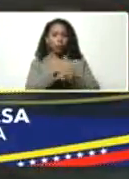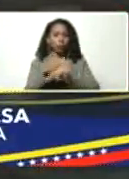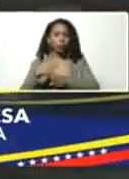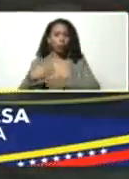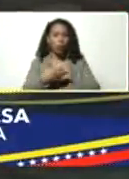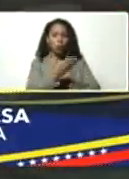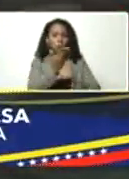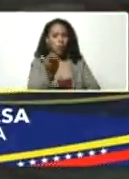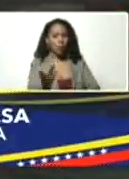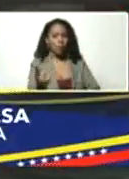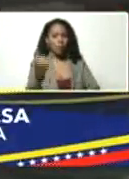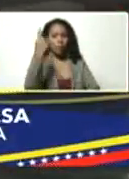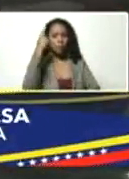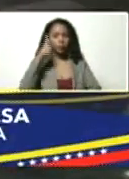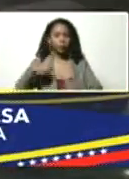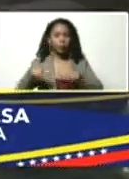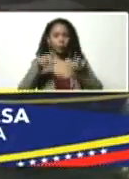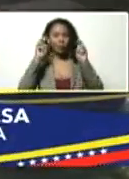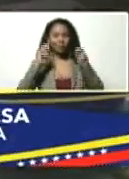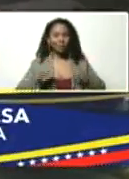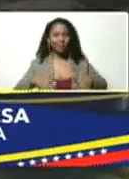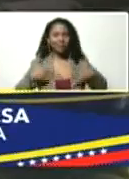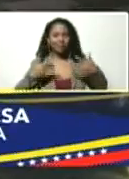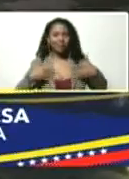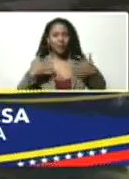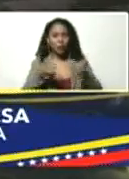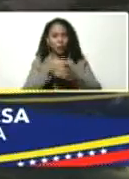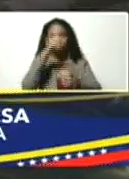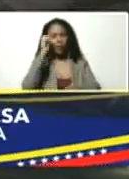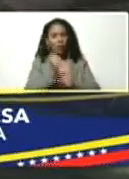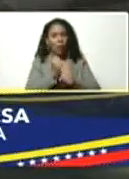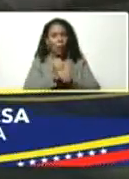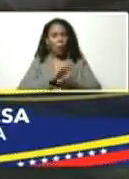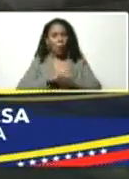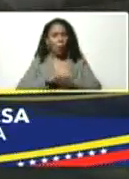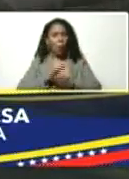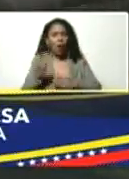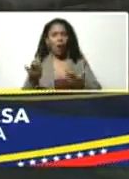usted, en primer lugar, la alegría de la clase trabajadora, porque hoy,